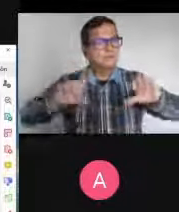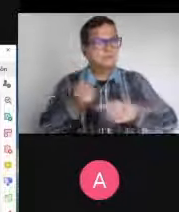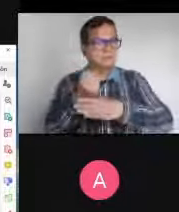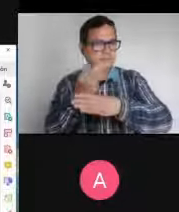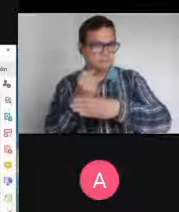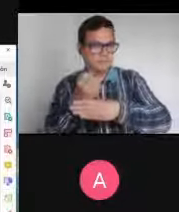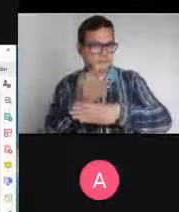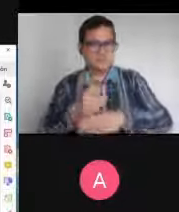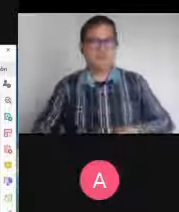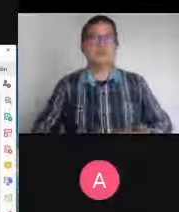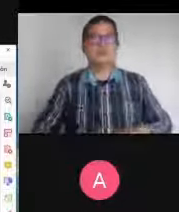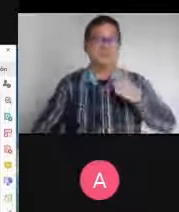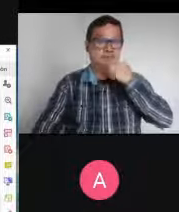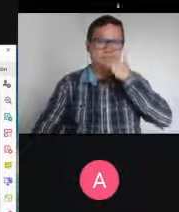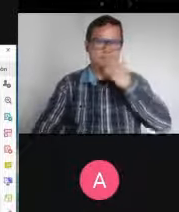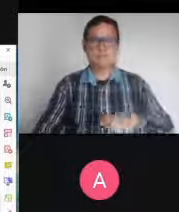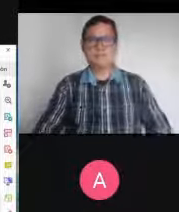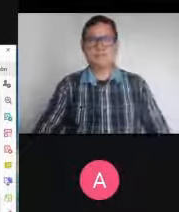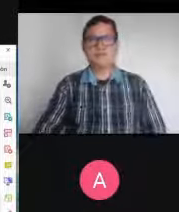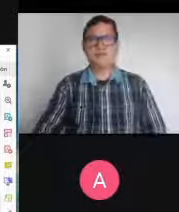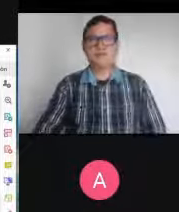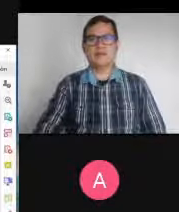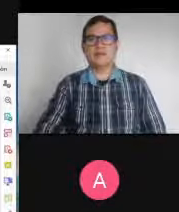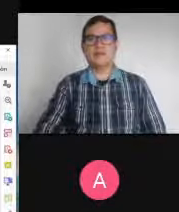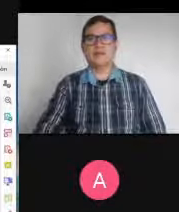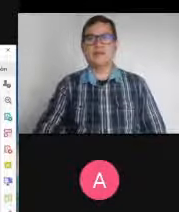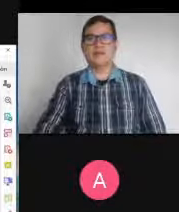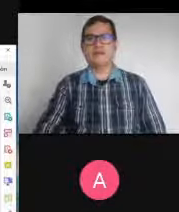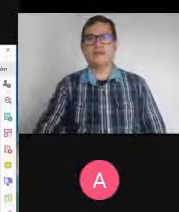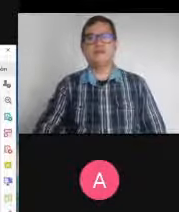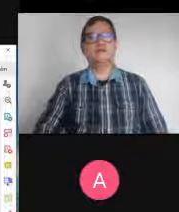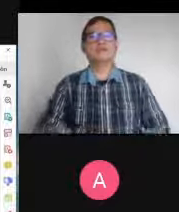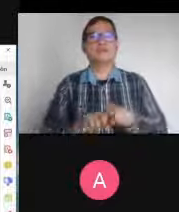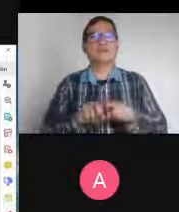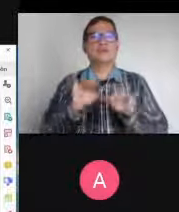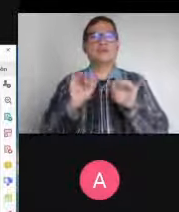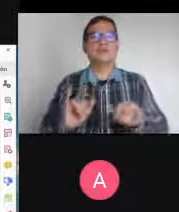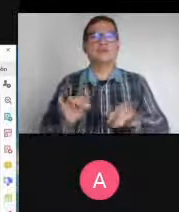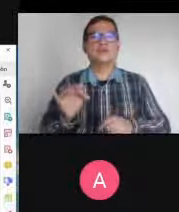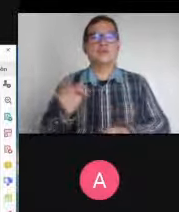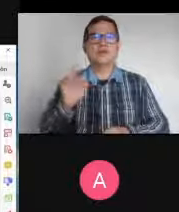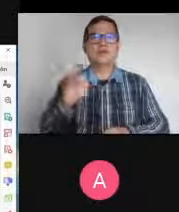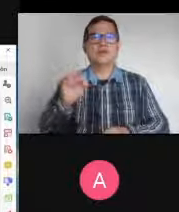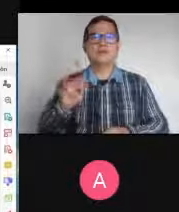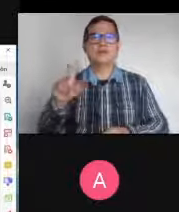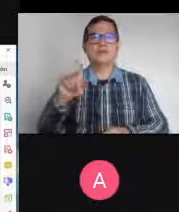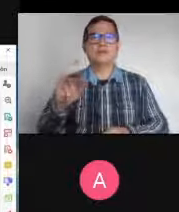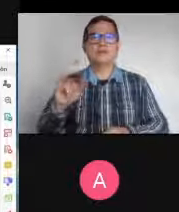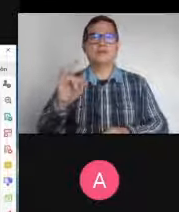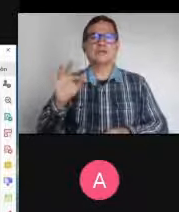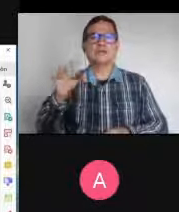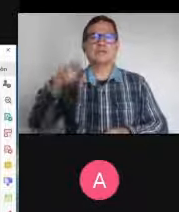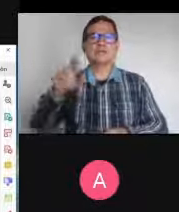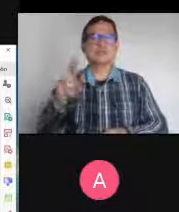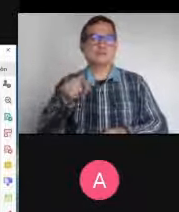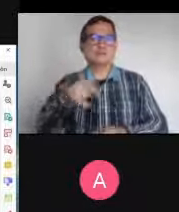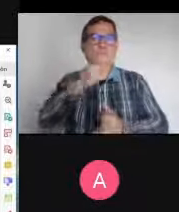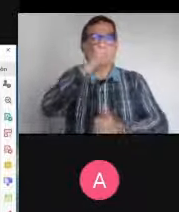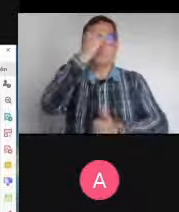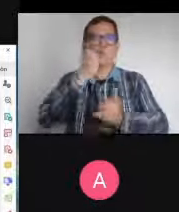diapositiva. Bueno, aquí está la configuración del transistor como tal. Este es el último montaje que vamos a realizar el día de